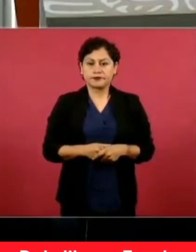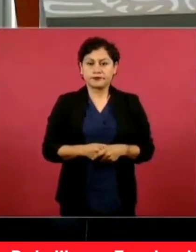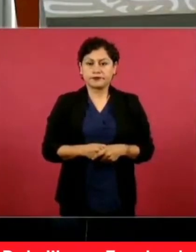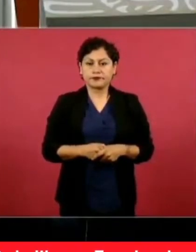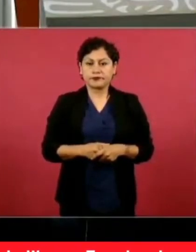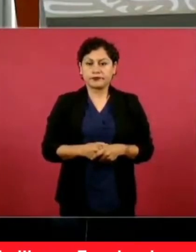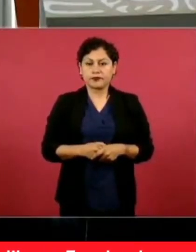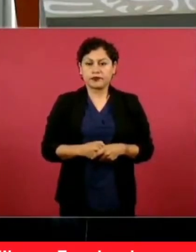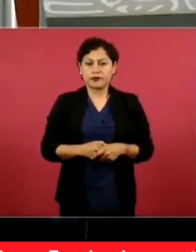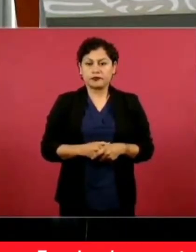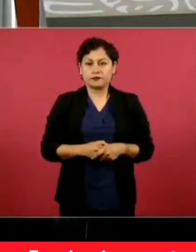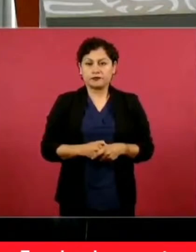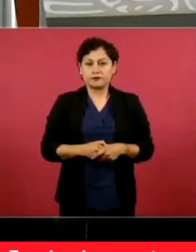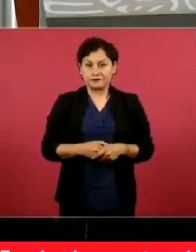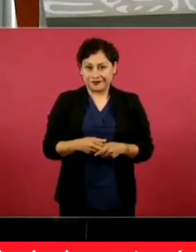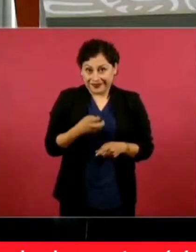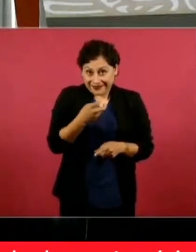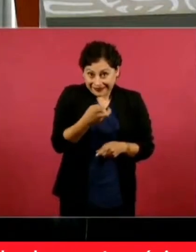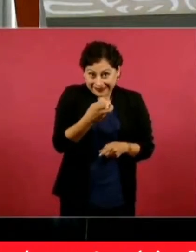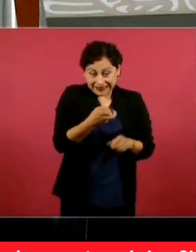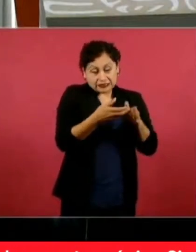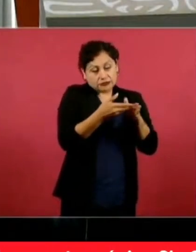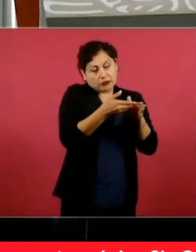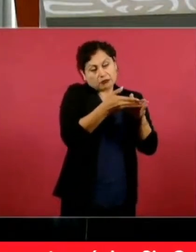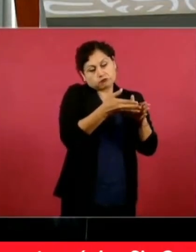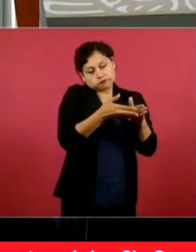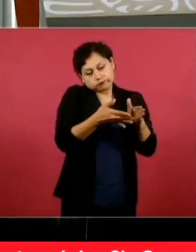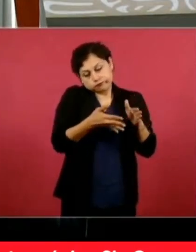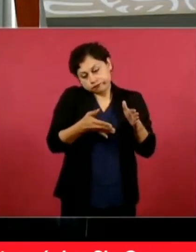han continuado con esto.